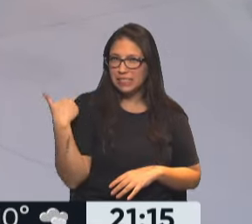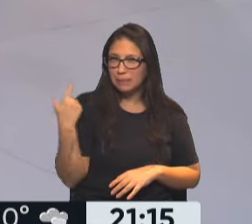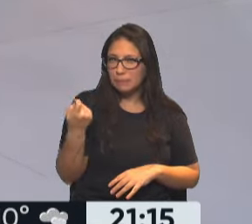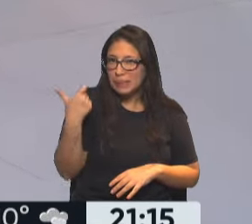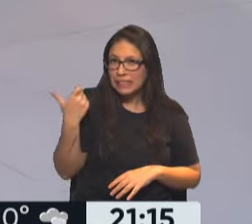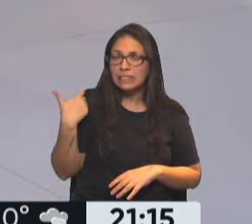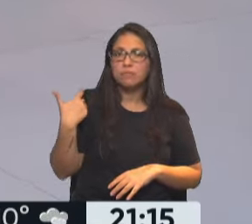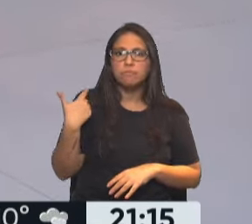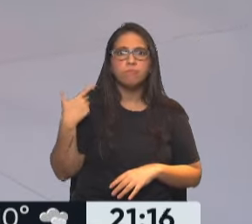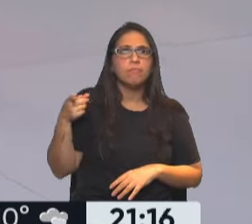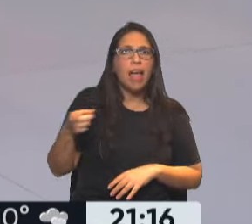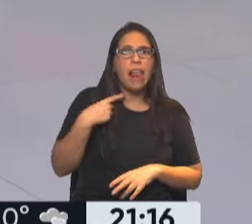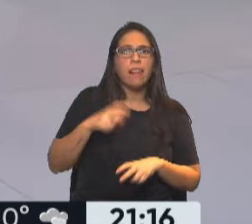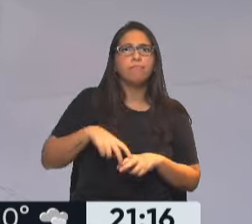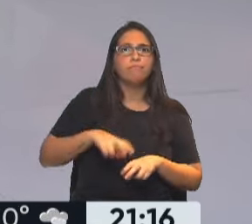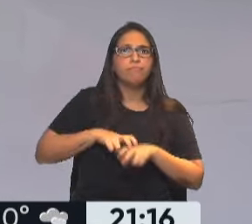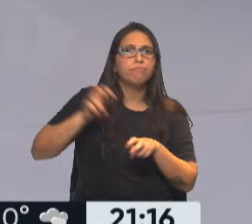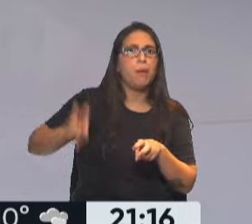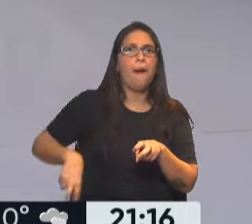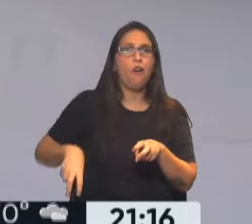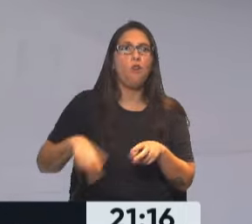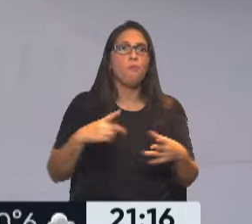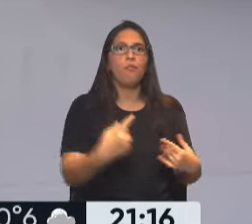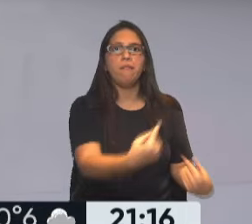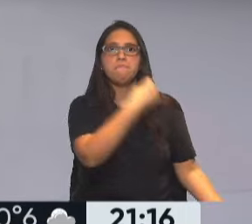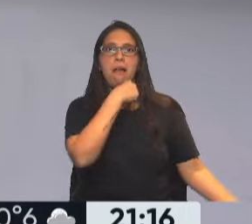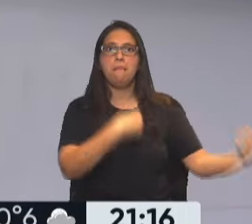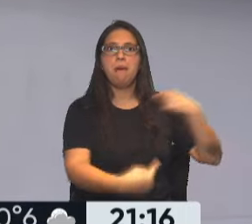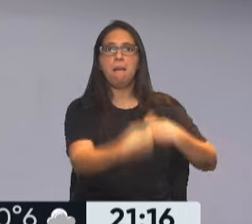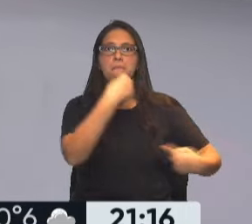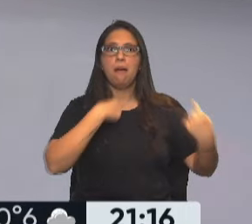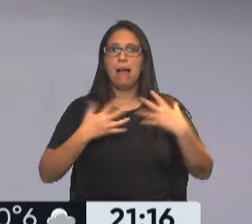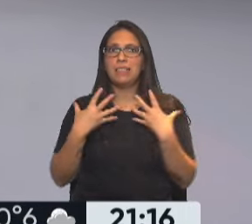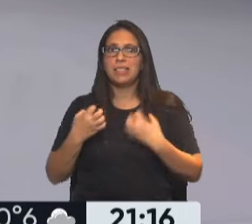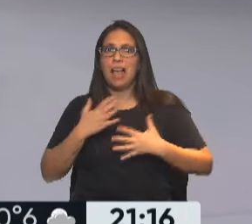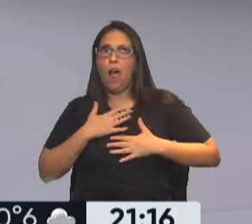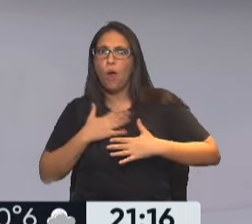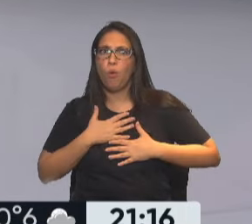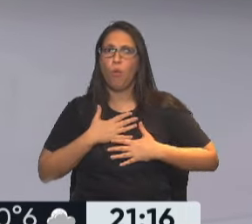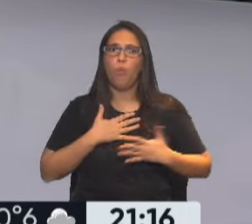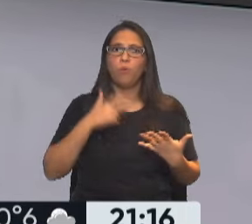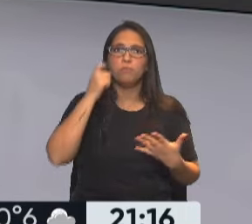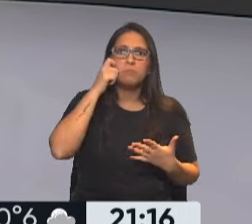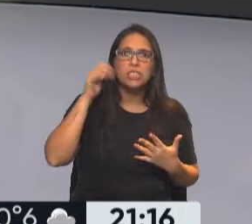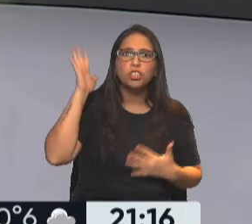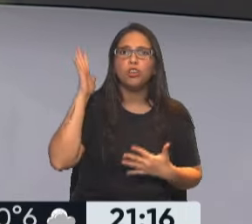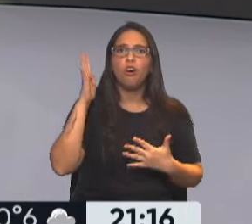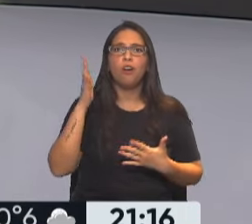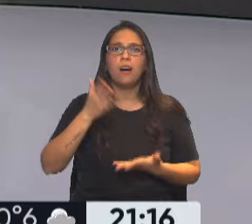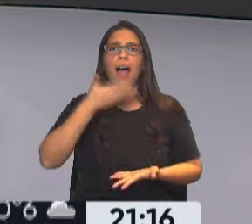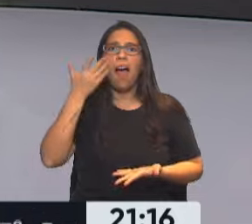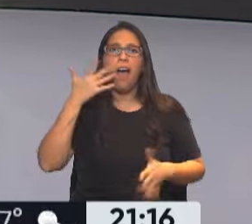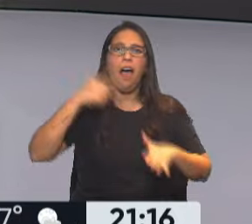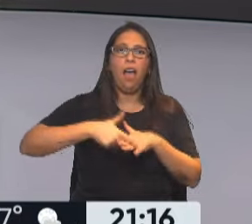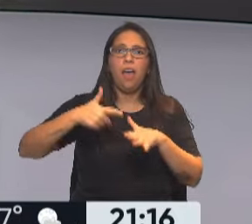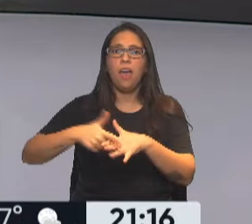que se dio de baja en la carrera después de los cuestionamientos por su estado de salud y sobre todo por la cuestión de su edad,